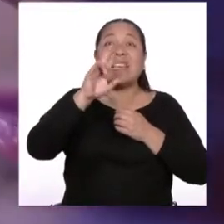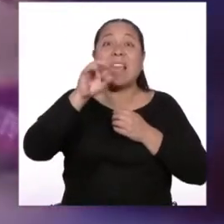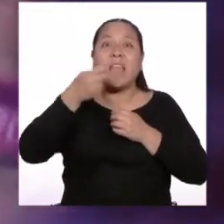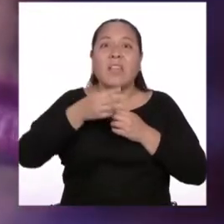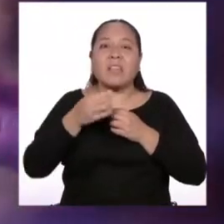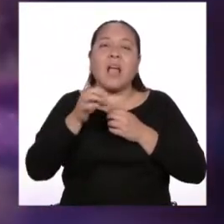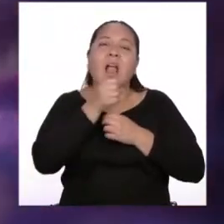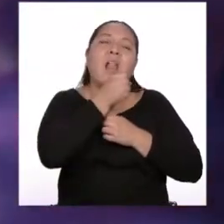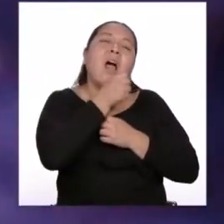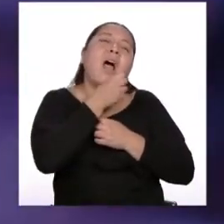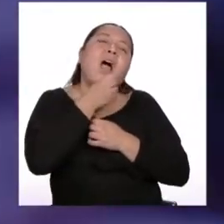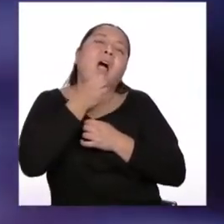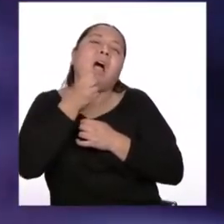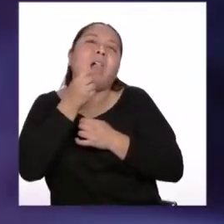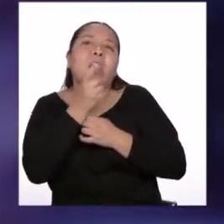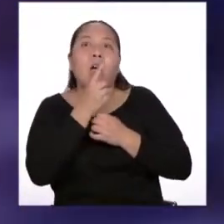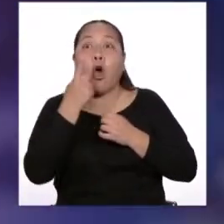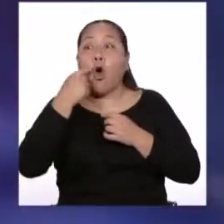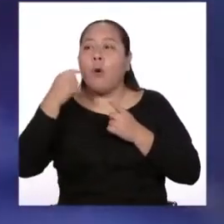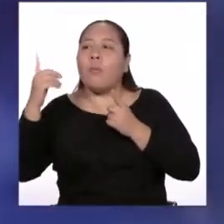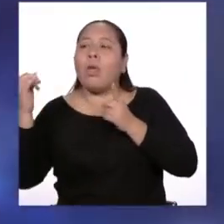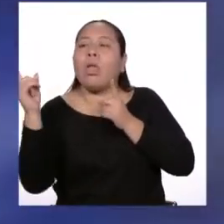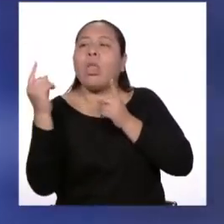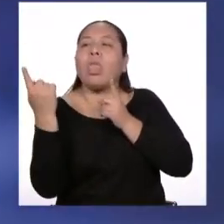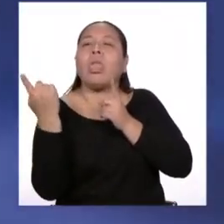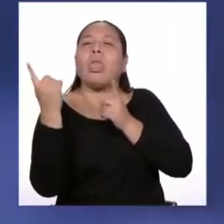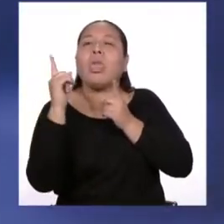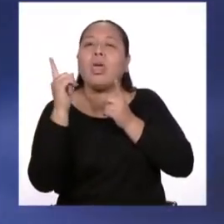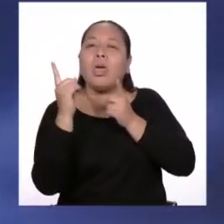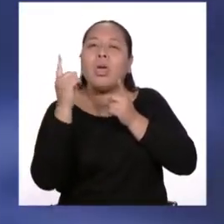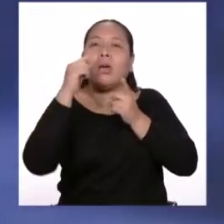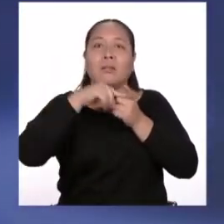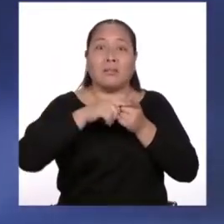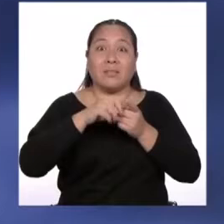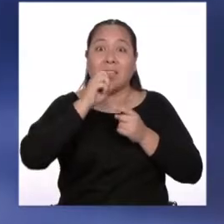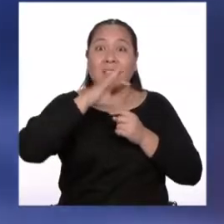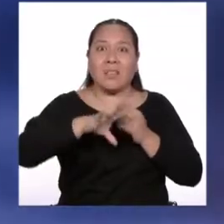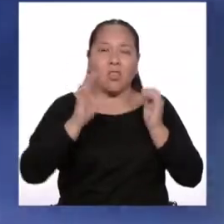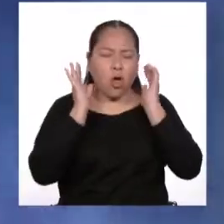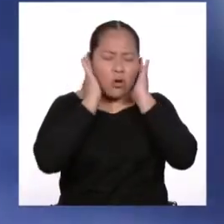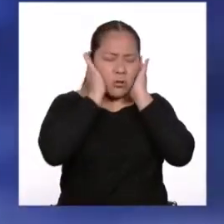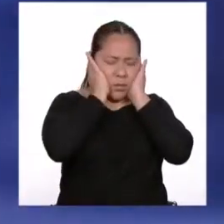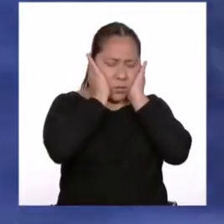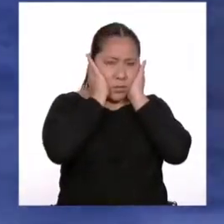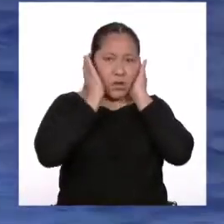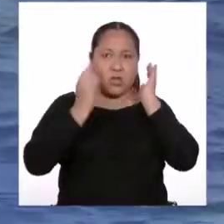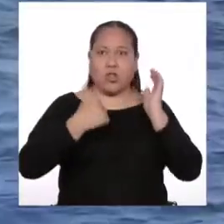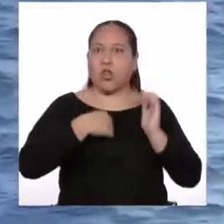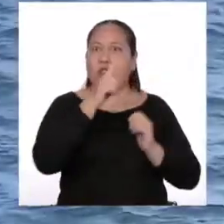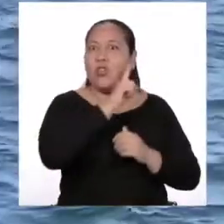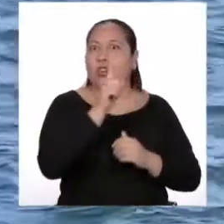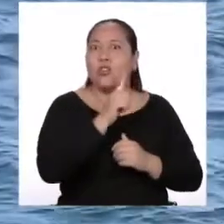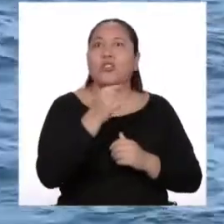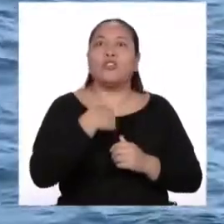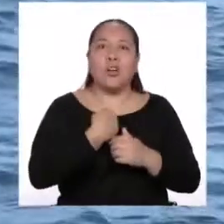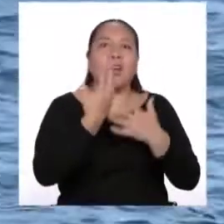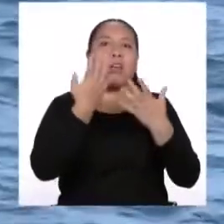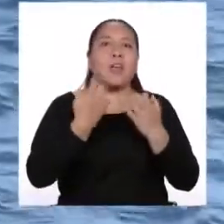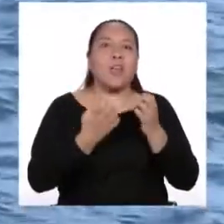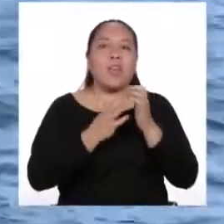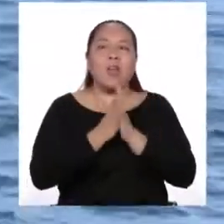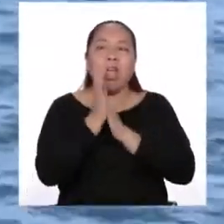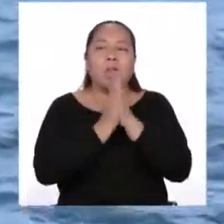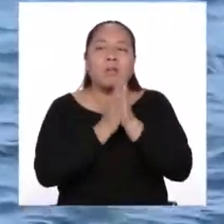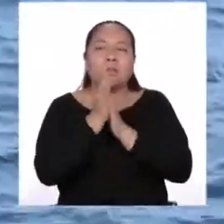bastante listo y egoísta en el personaje, ¿no? Todos tápense los oídos menos yo, ¿no? Yo sí quiero disfrutar de lo